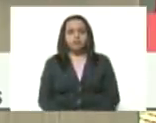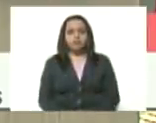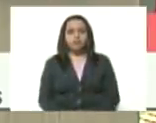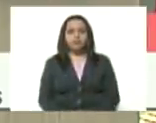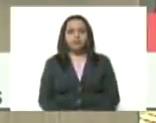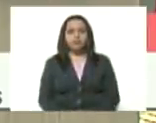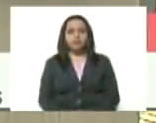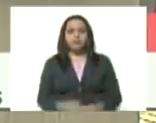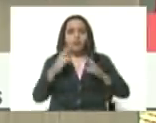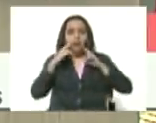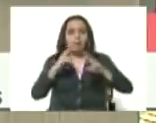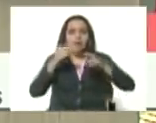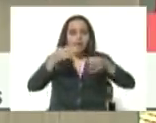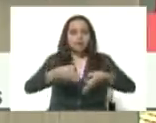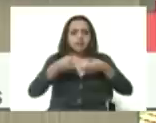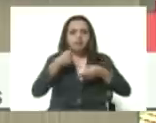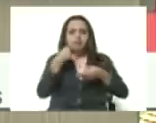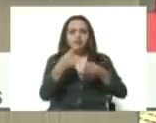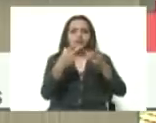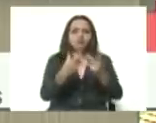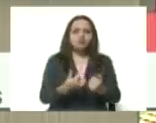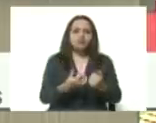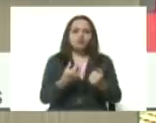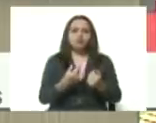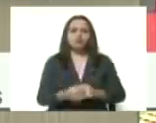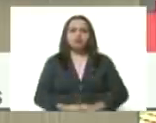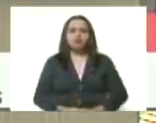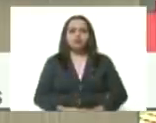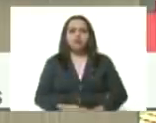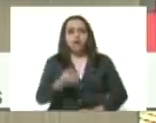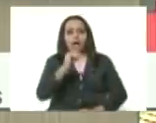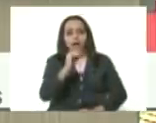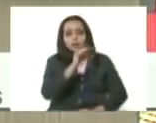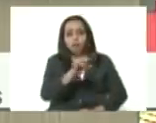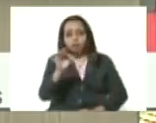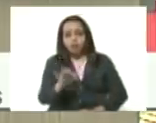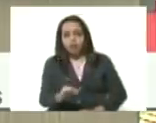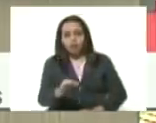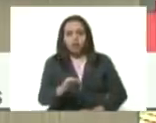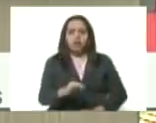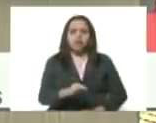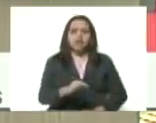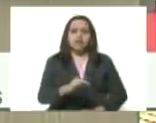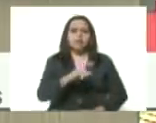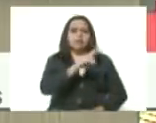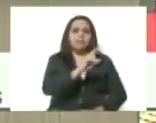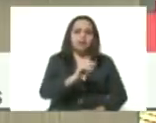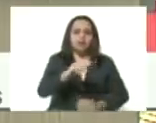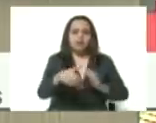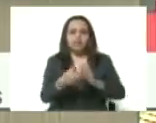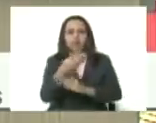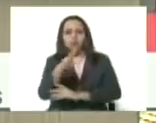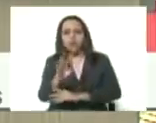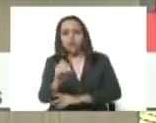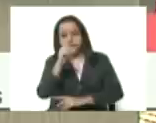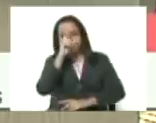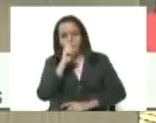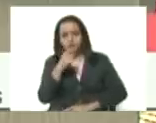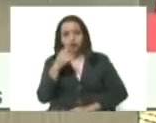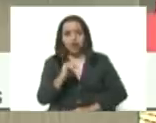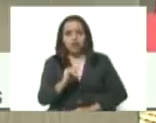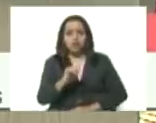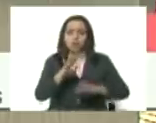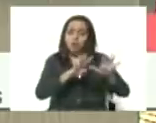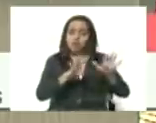Fíjense, siempre damos las cifras de lo que representan entre las edades 20 y 40 años y